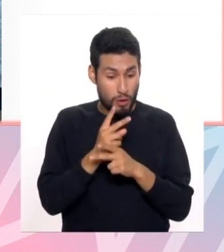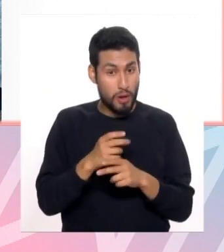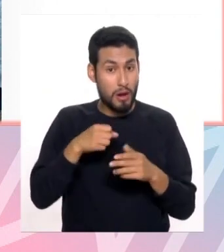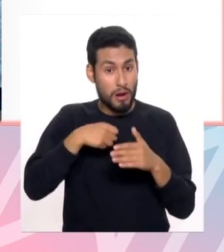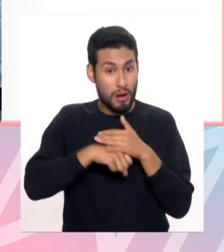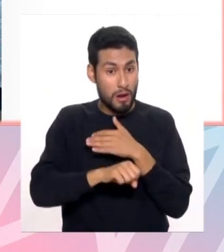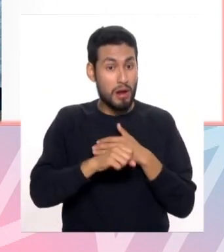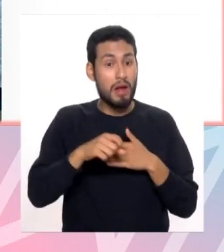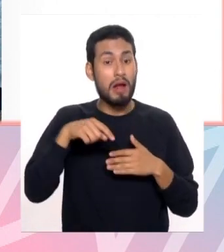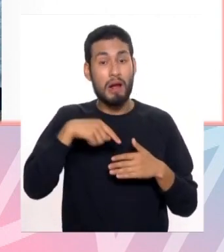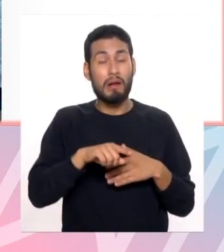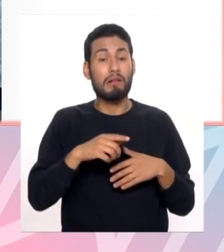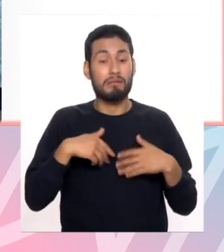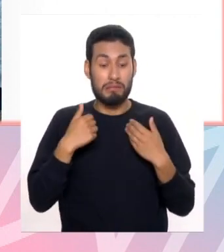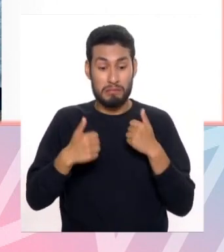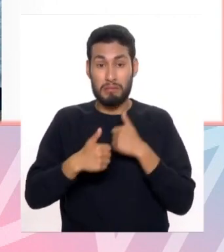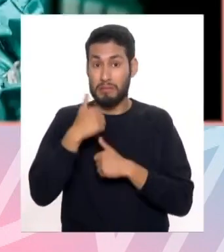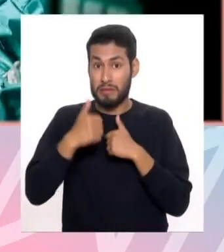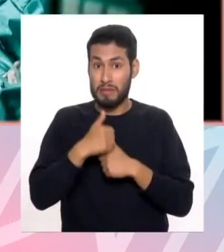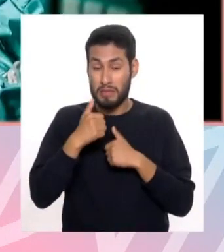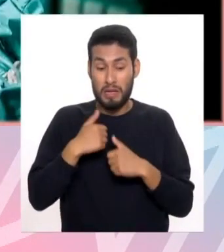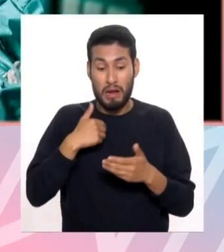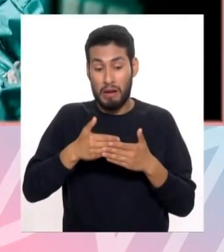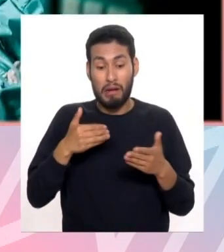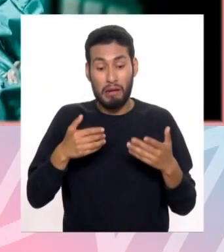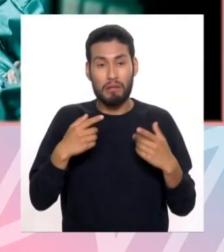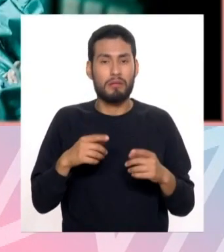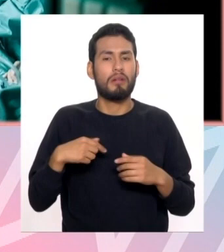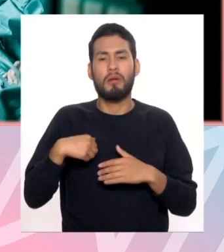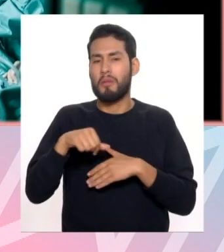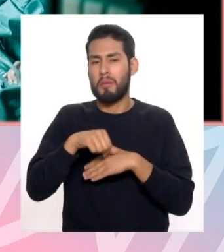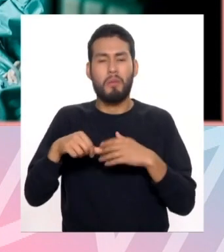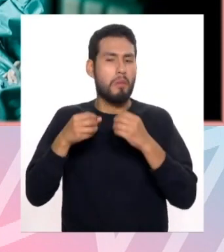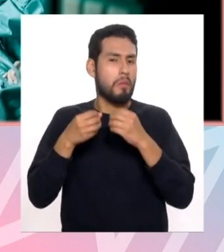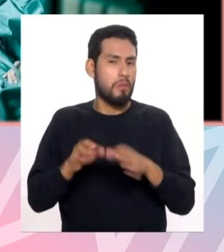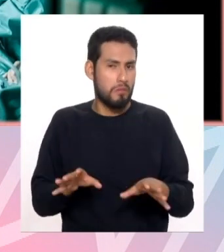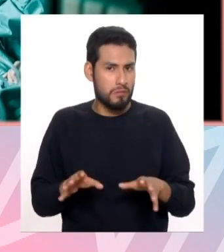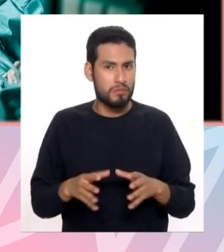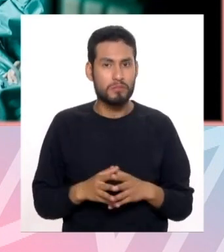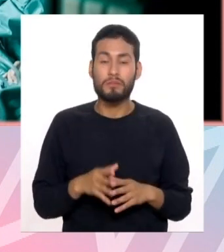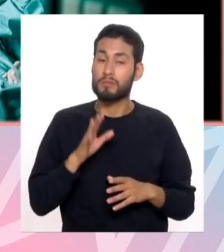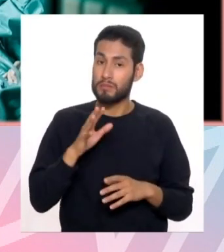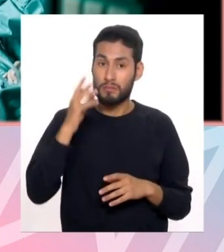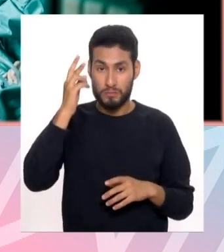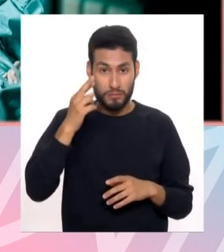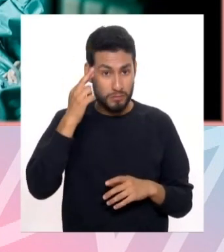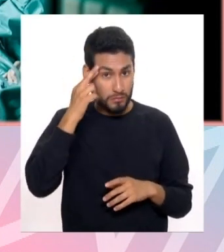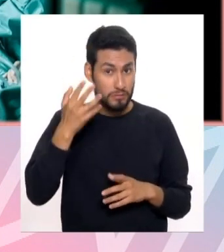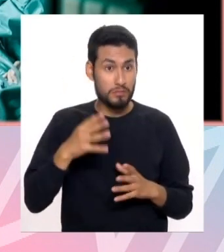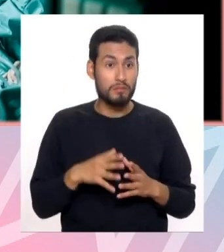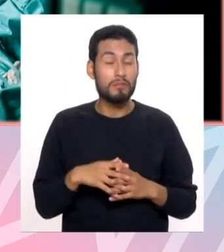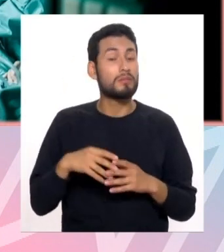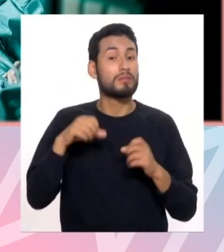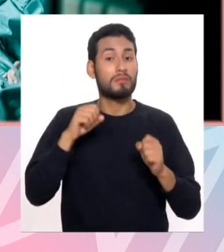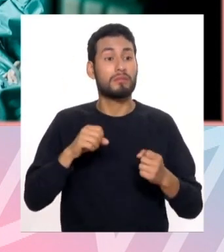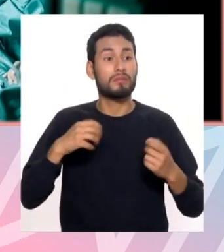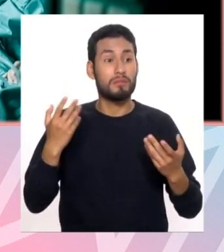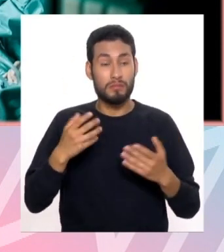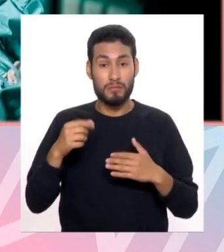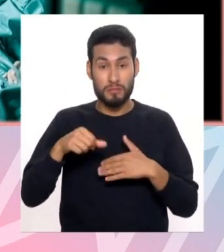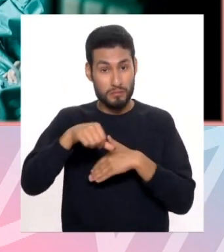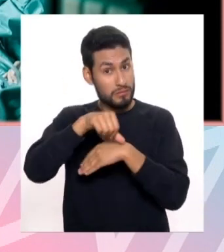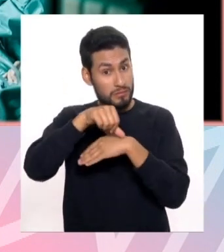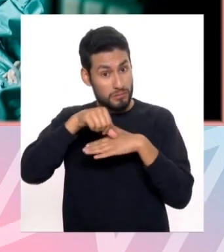es el principal enemigo, nuestra cirugía no valdría. Por lo tanto, en la realización de la